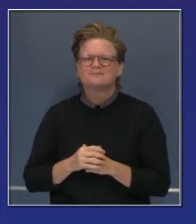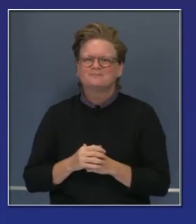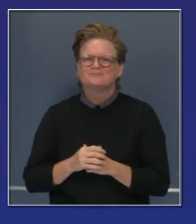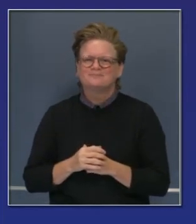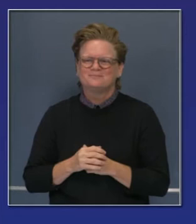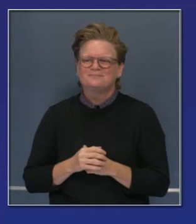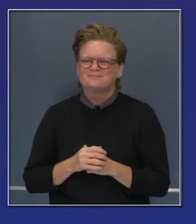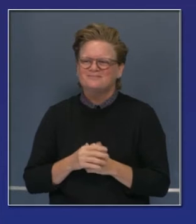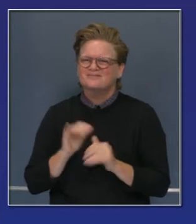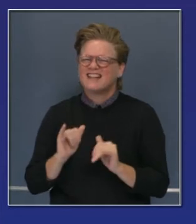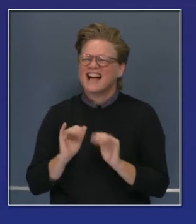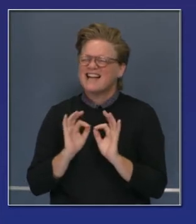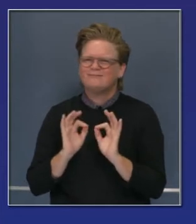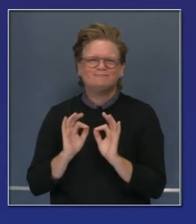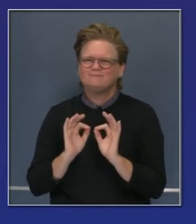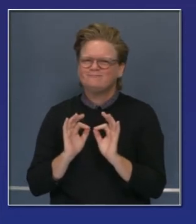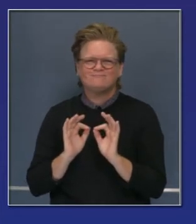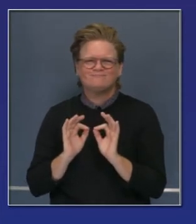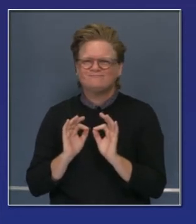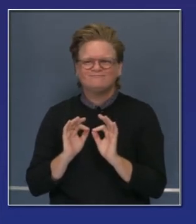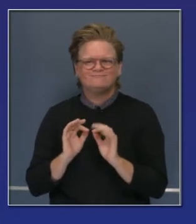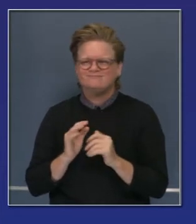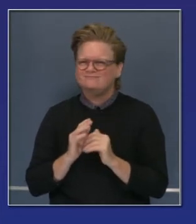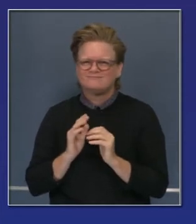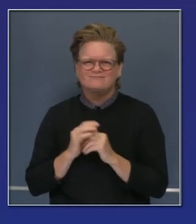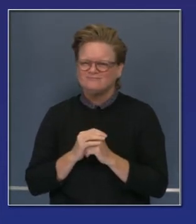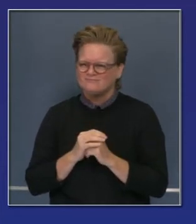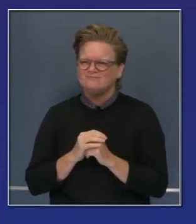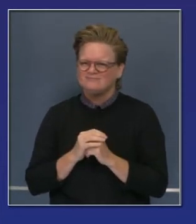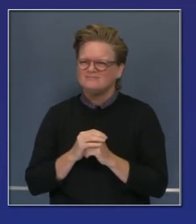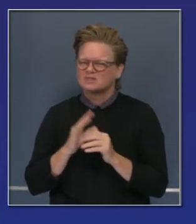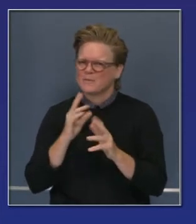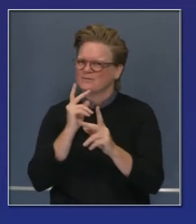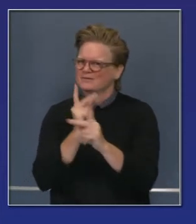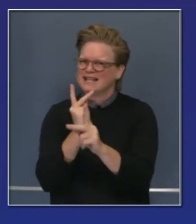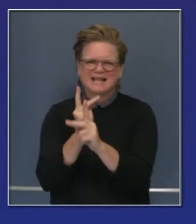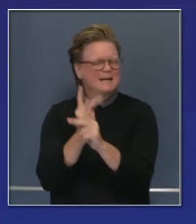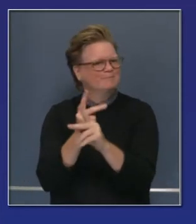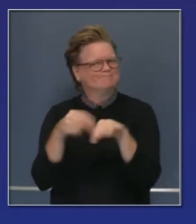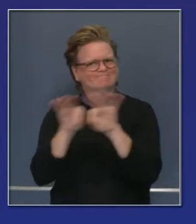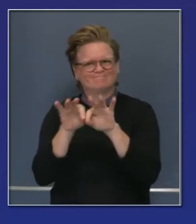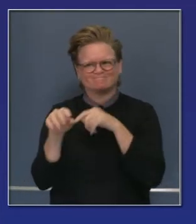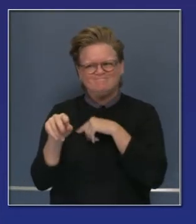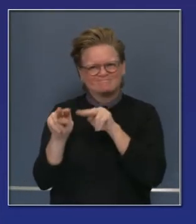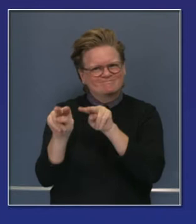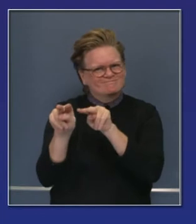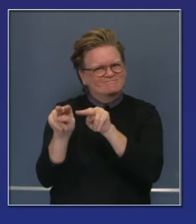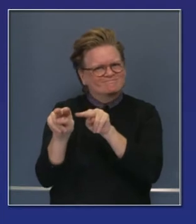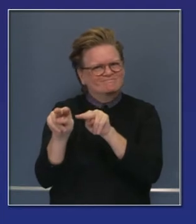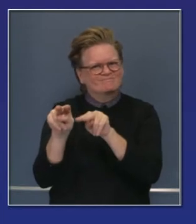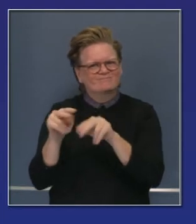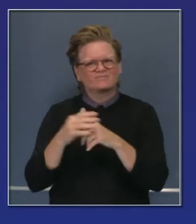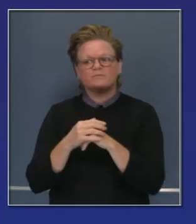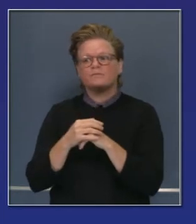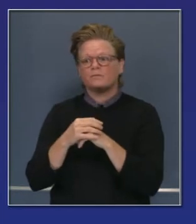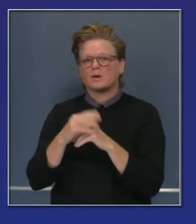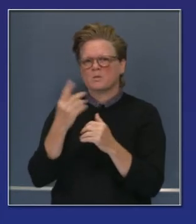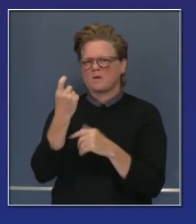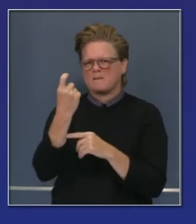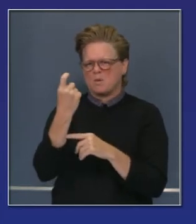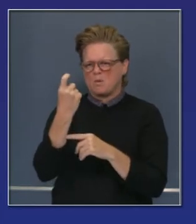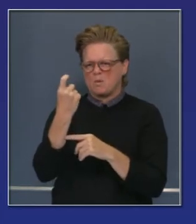de contención en el incendio de Sheep. Han controlado la línea de fuego y han limitado el número de